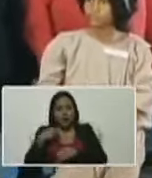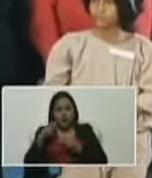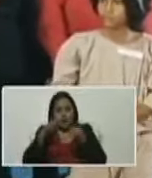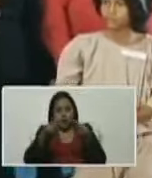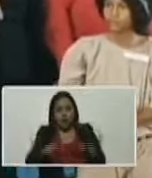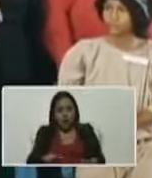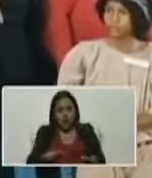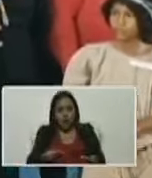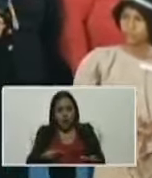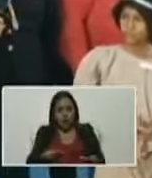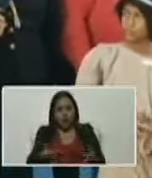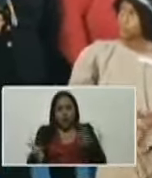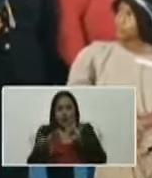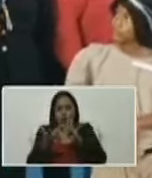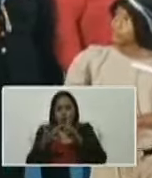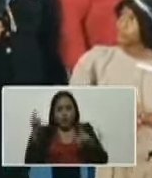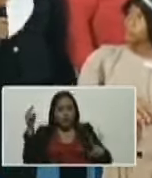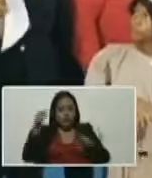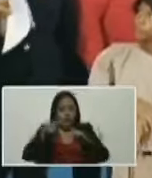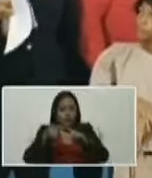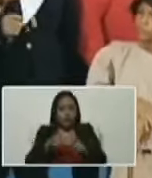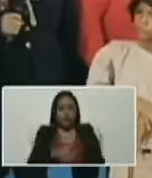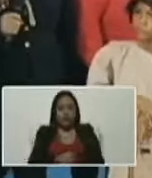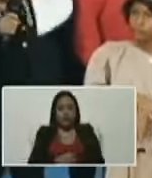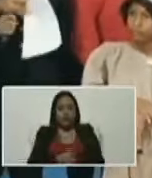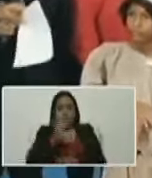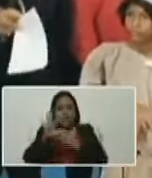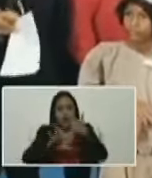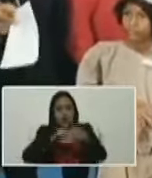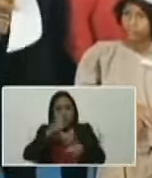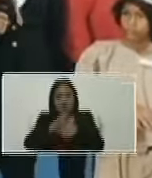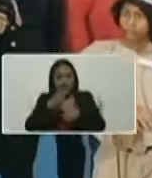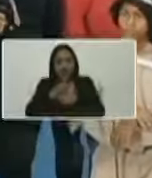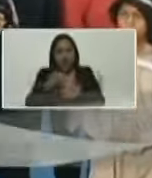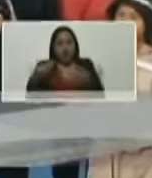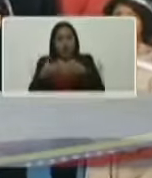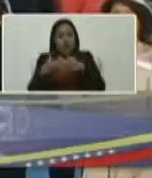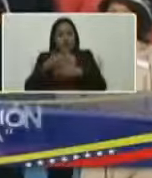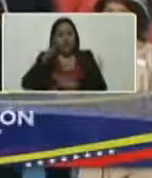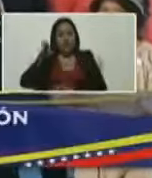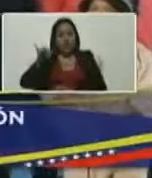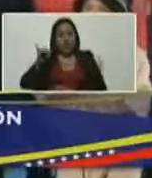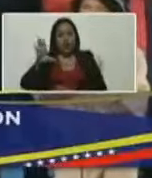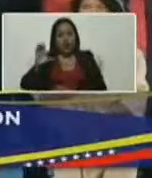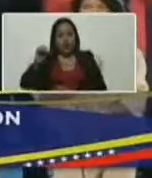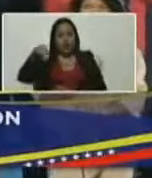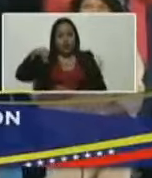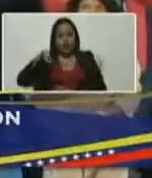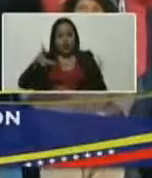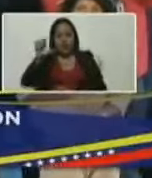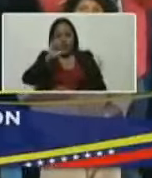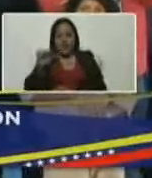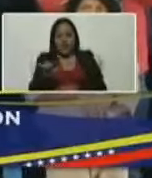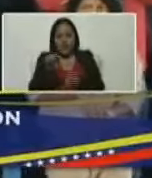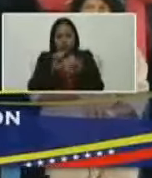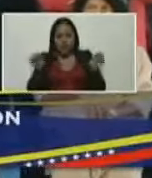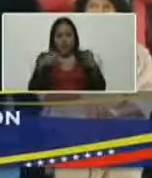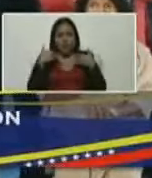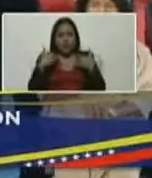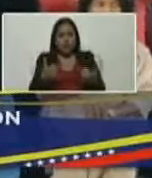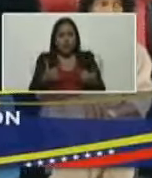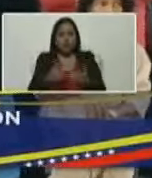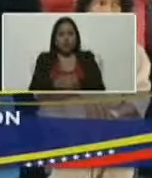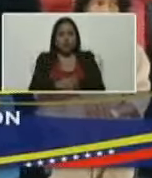manera simultánea 5 obras de las Bricomiles Educación y Salud. La